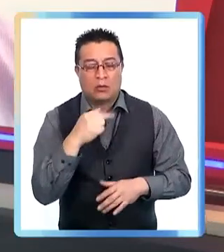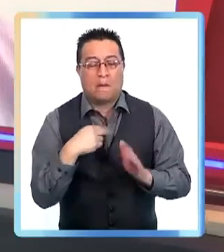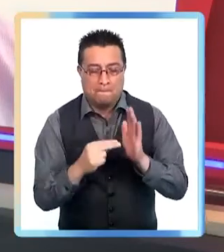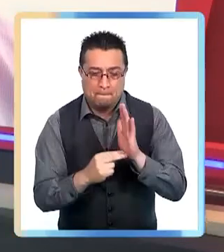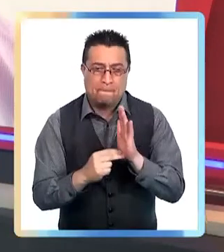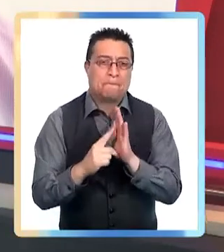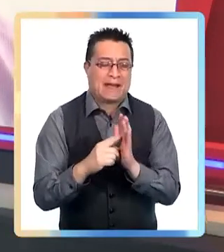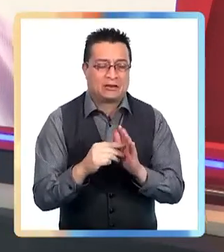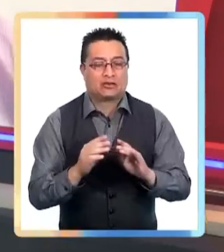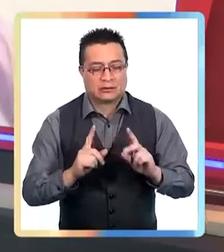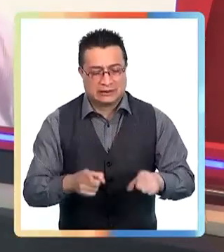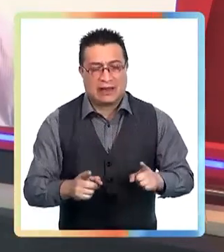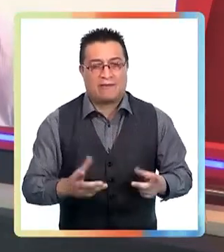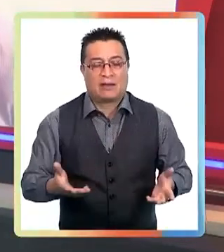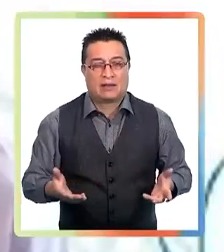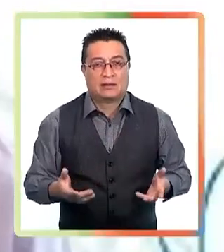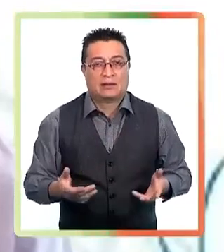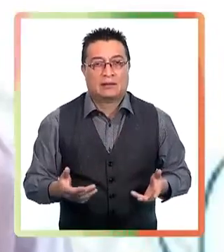dar el paso y quiero hacerlo.